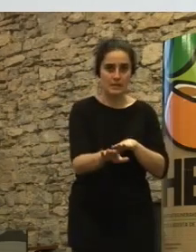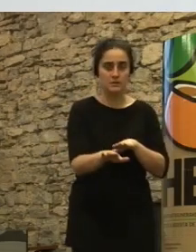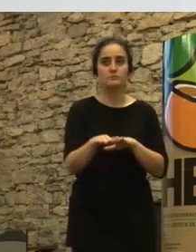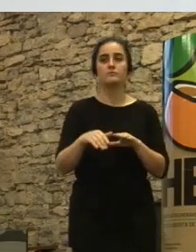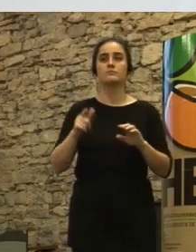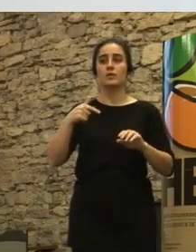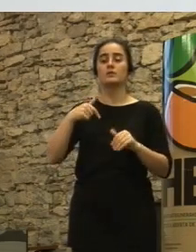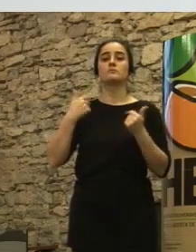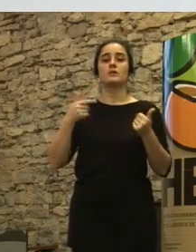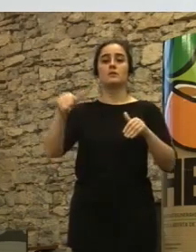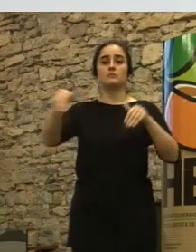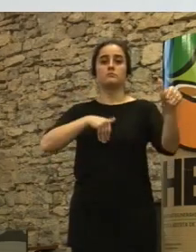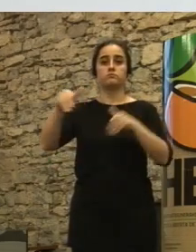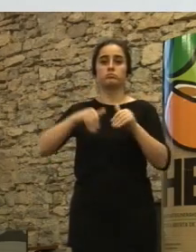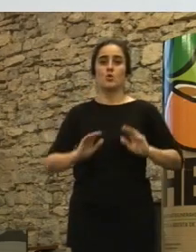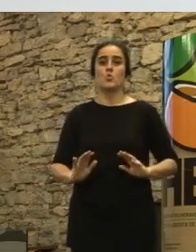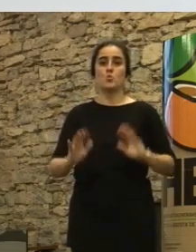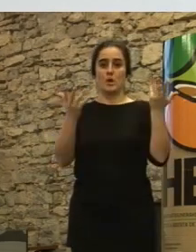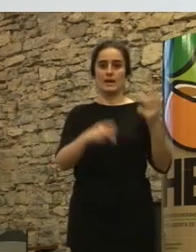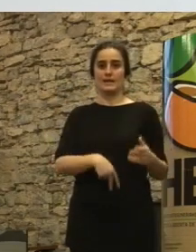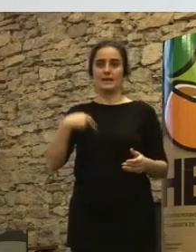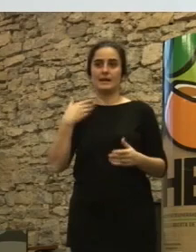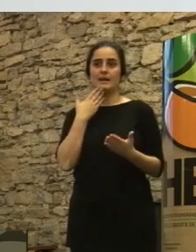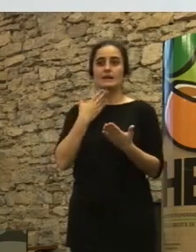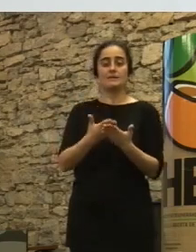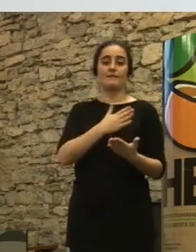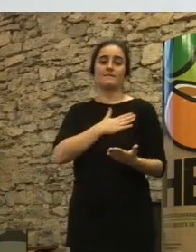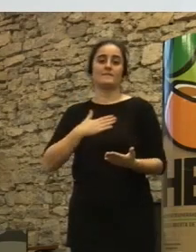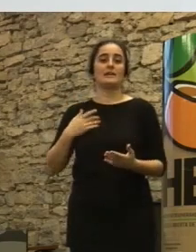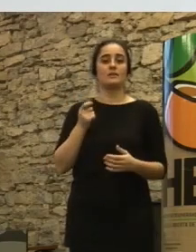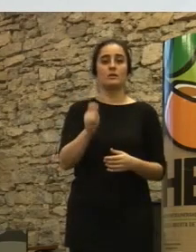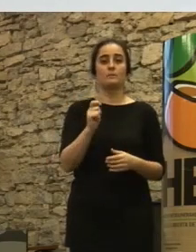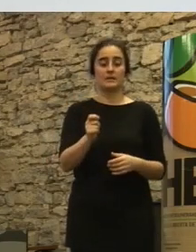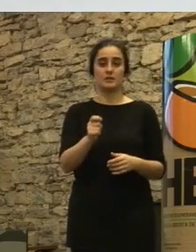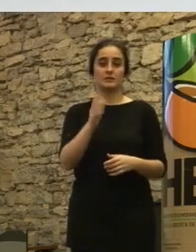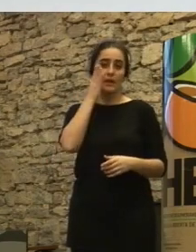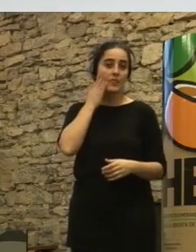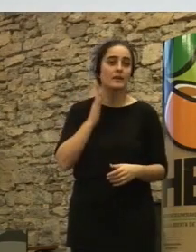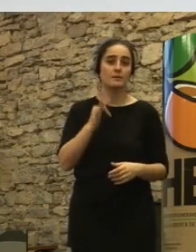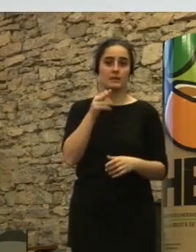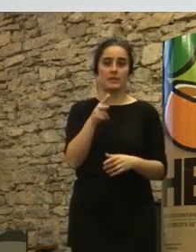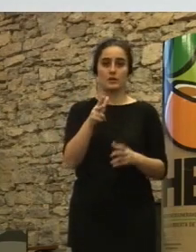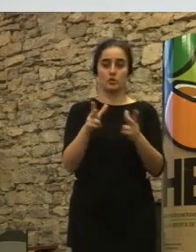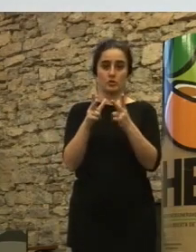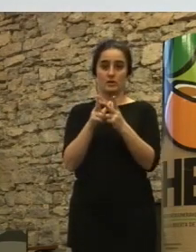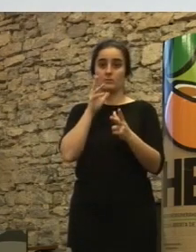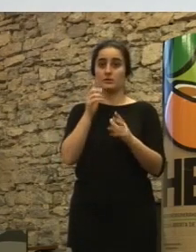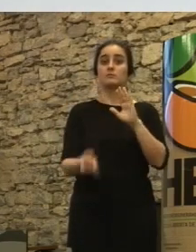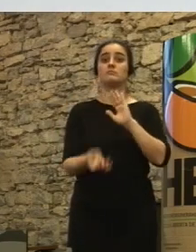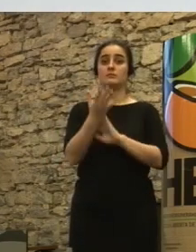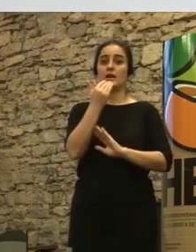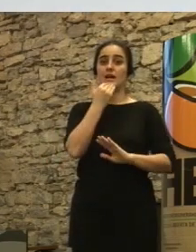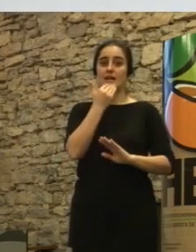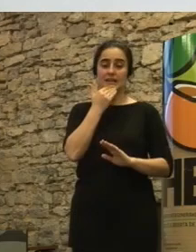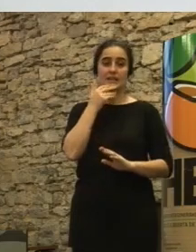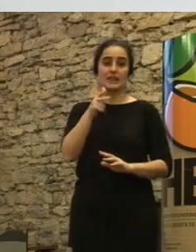y convocar una huelga general. El objetivo era reclamar esas pensiones dignas, pero también derechos sociales. Así nace la Carta de los Derechos Sociales de